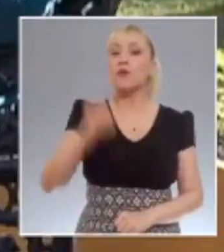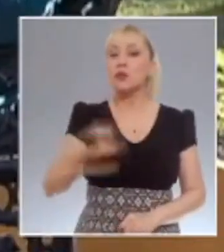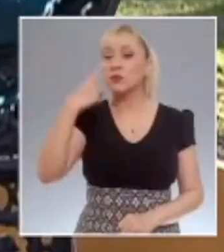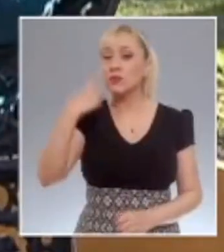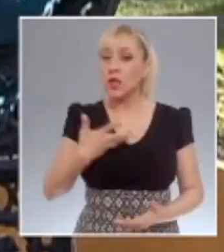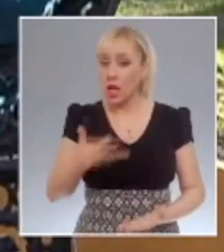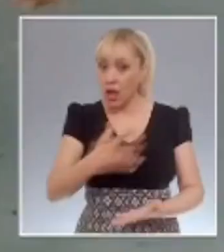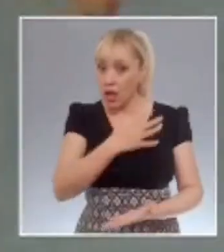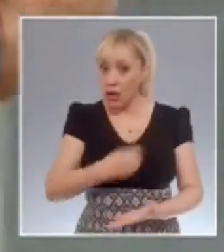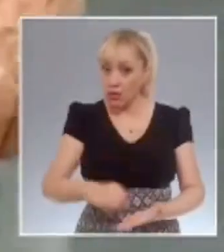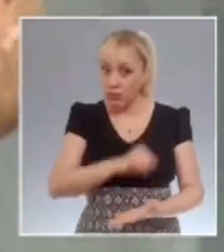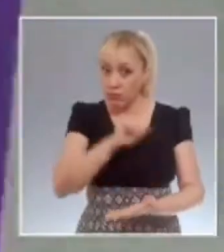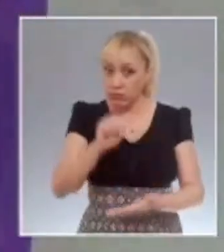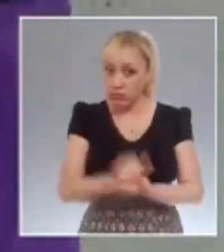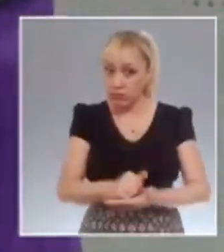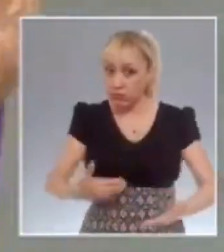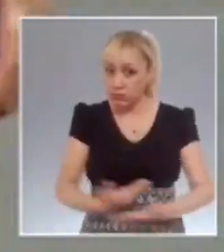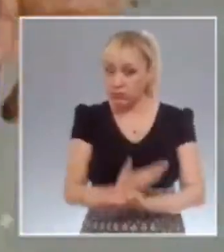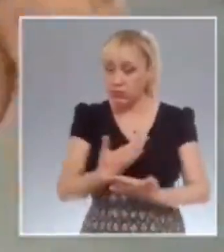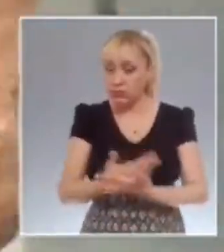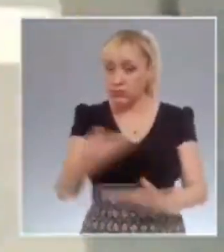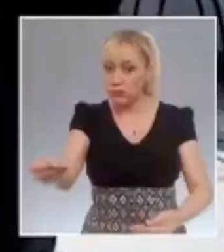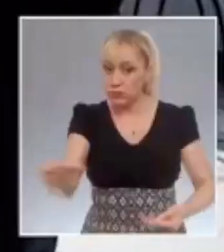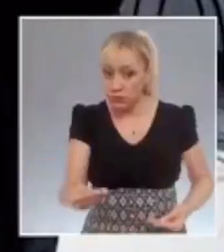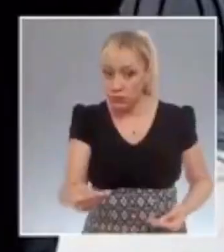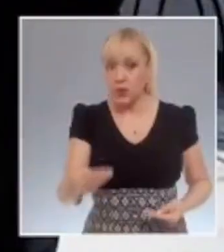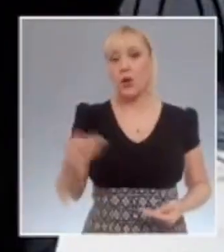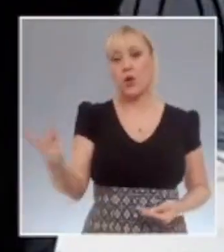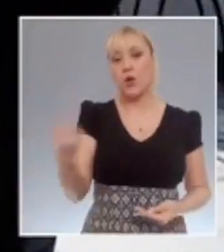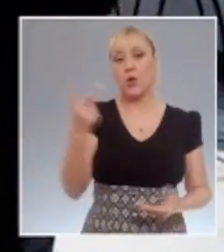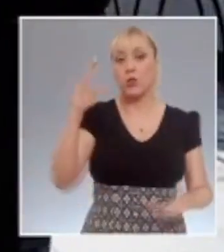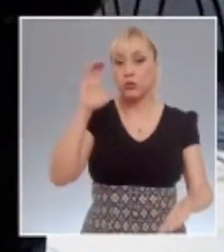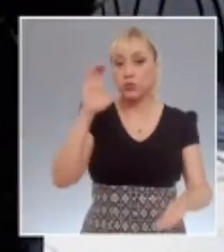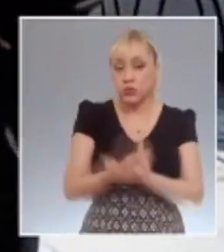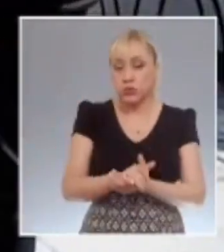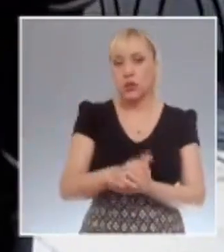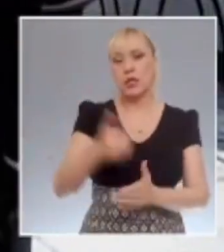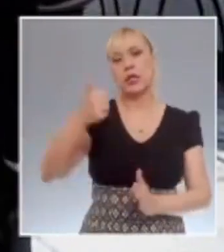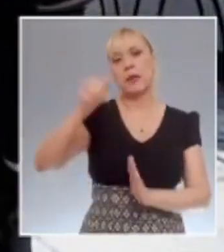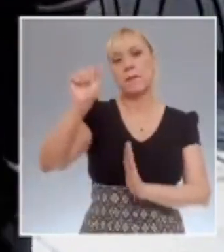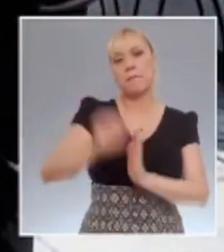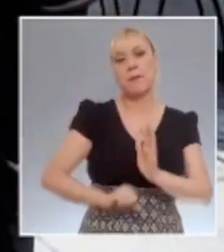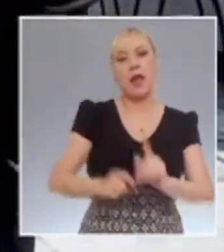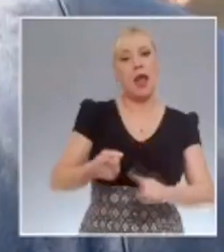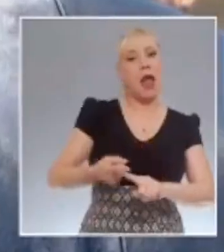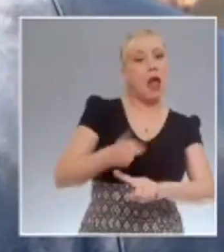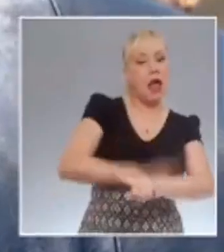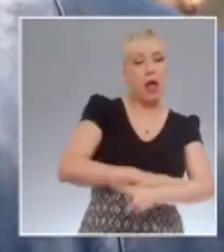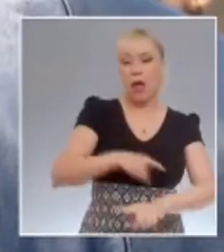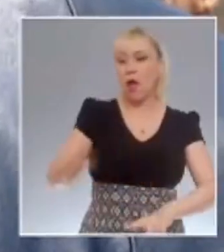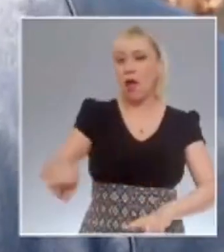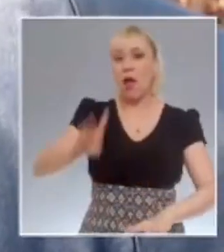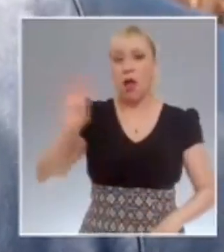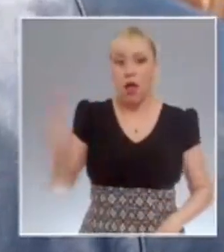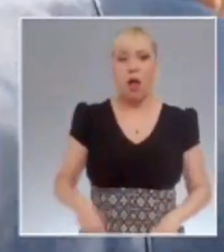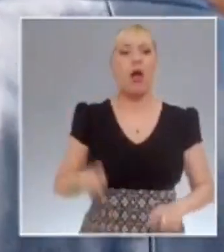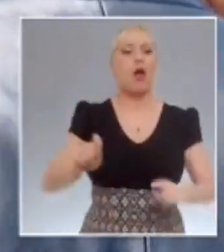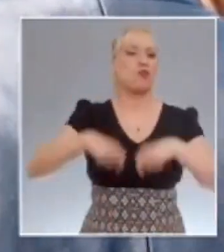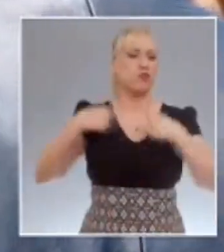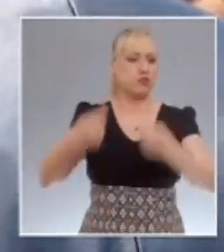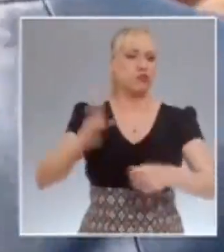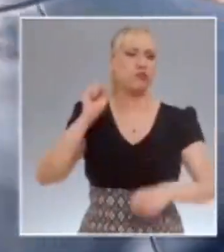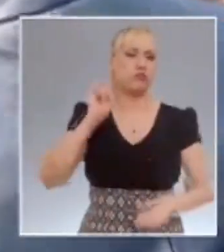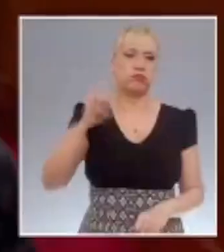afiliado, ni tampoco haber contraído matrimonio al menos 6 meses antes de que éste falleciera para otorgarle la pensión por